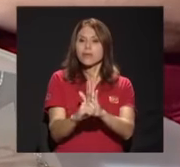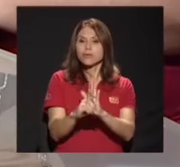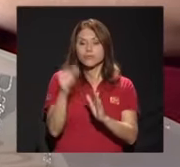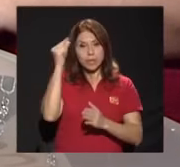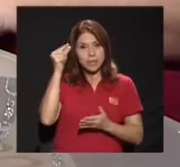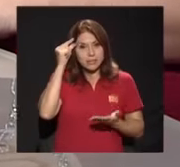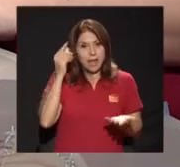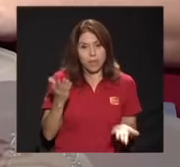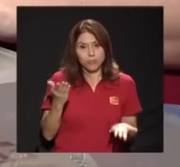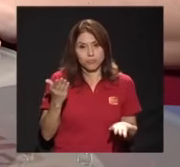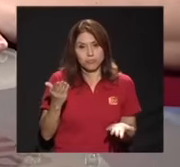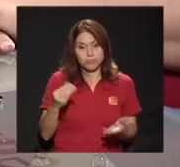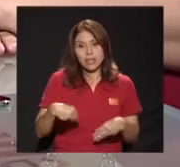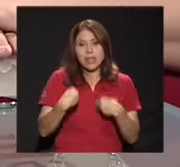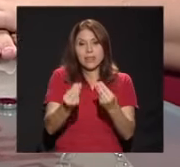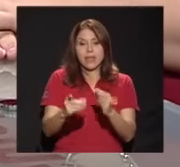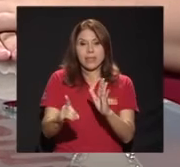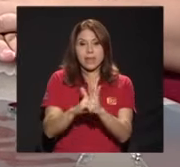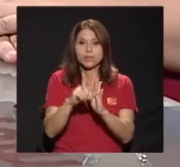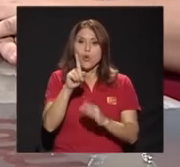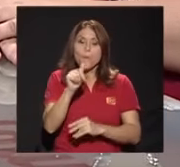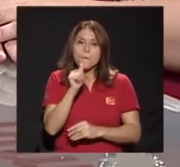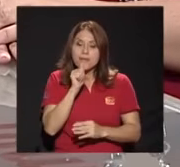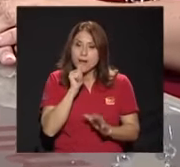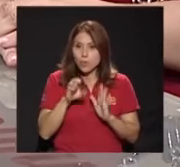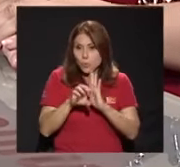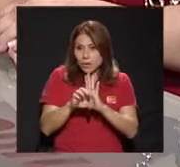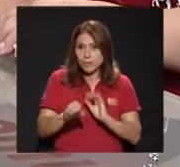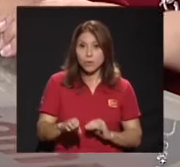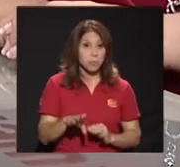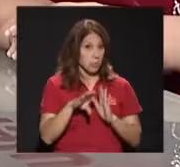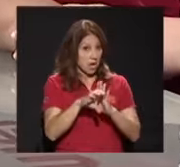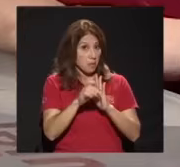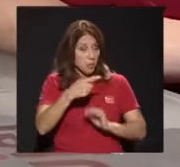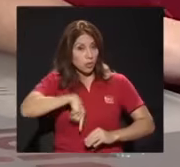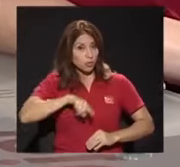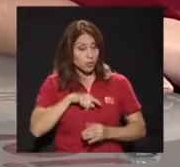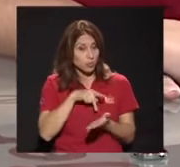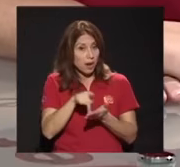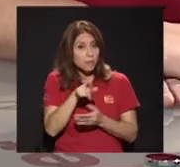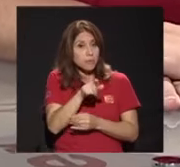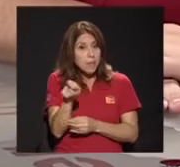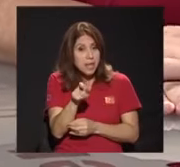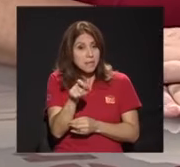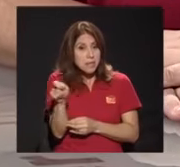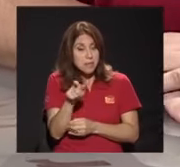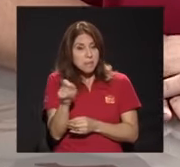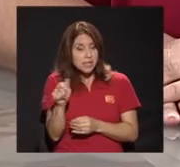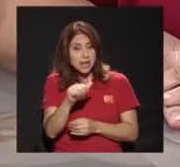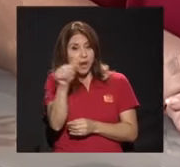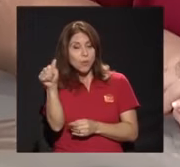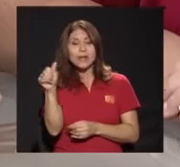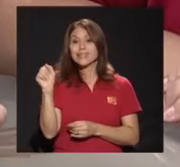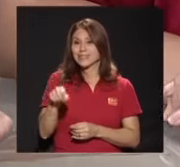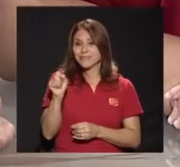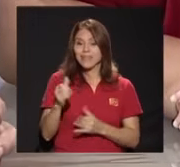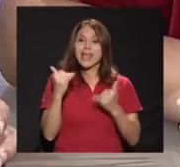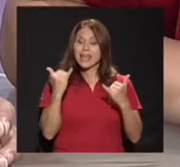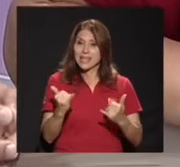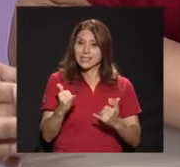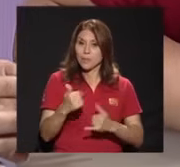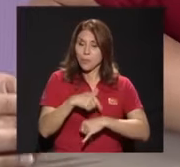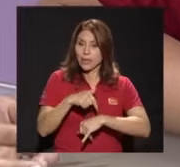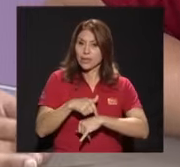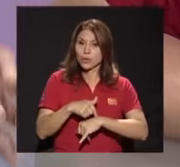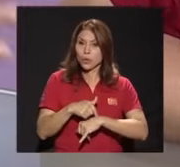a un privado, por decirlo así. Entonces, en como este momento... mensualmente pagamos el agua. Exactamente. En este momento, el AIA tiene que solicitar un